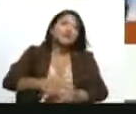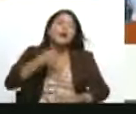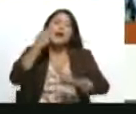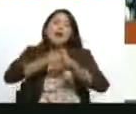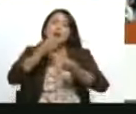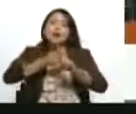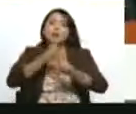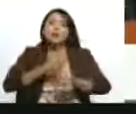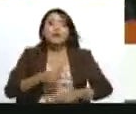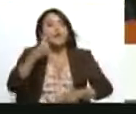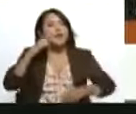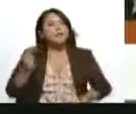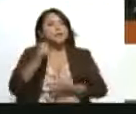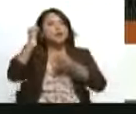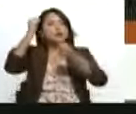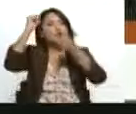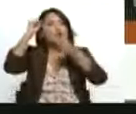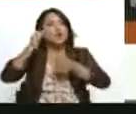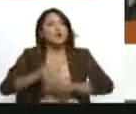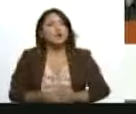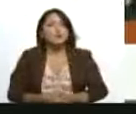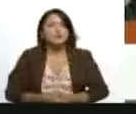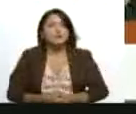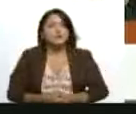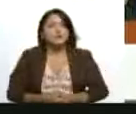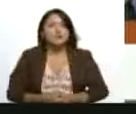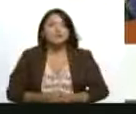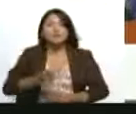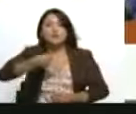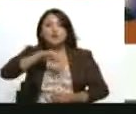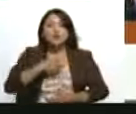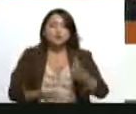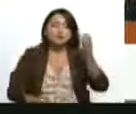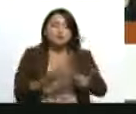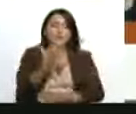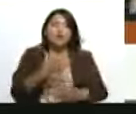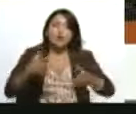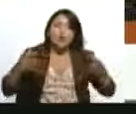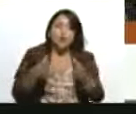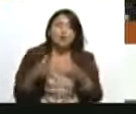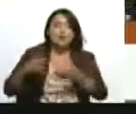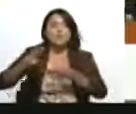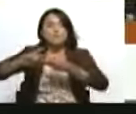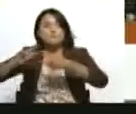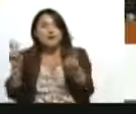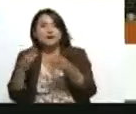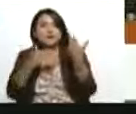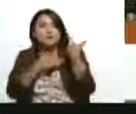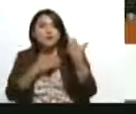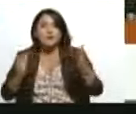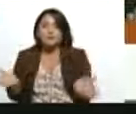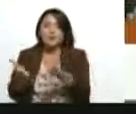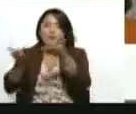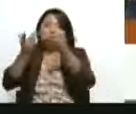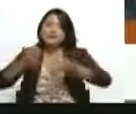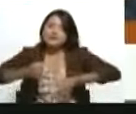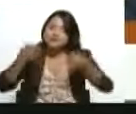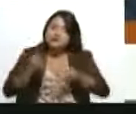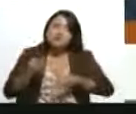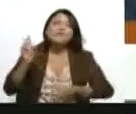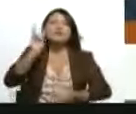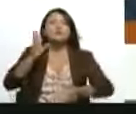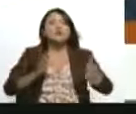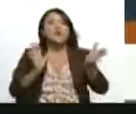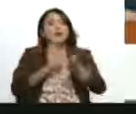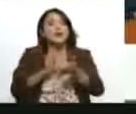batalla y a la victoria, a conformar las unidades populares para la paz, para garantizar la tranquilidad